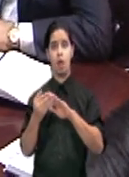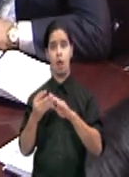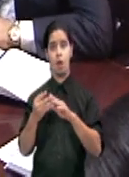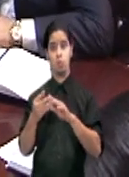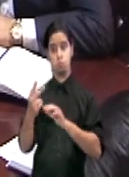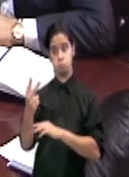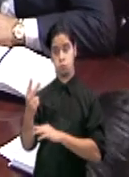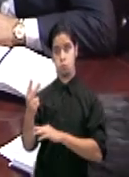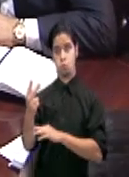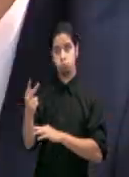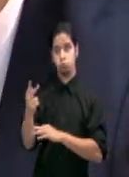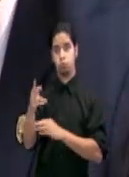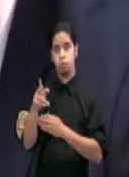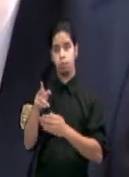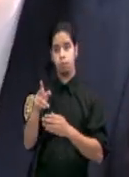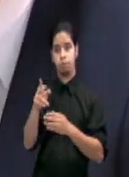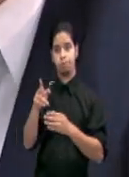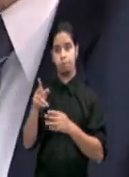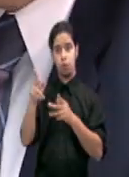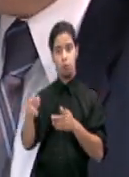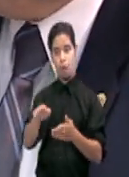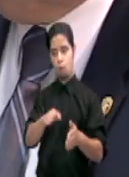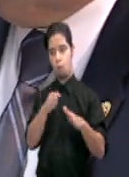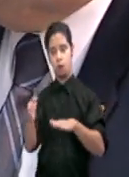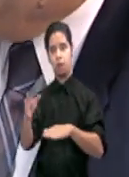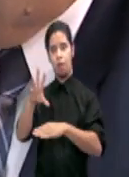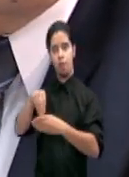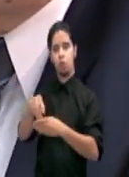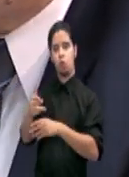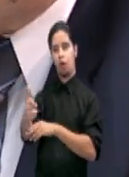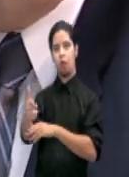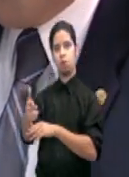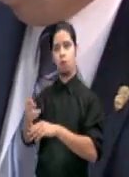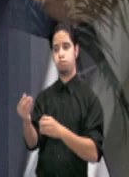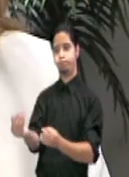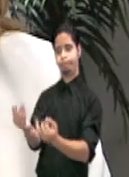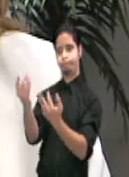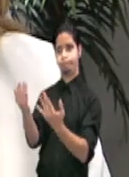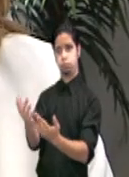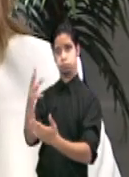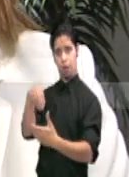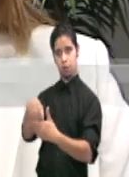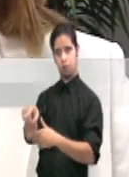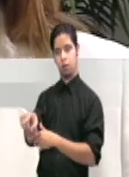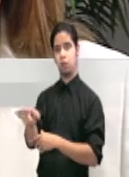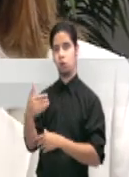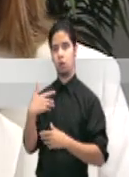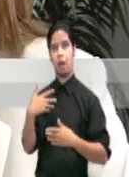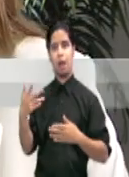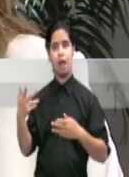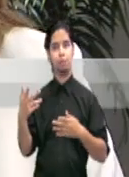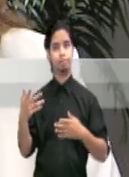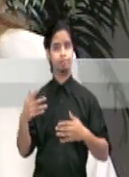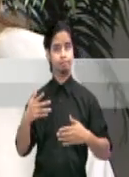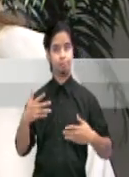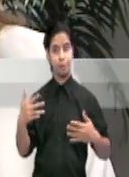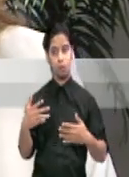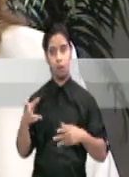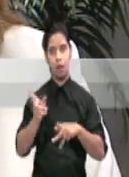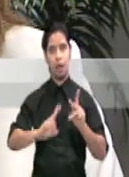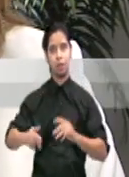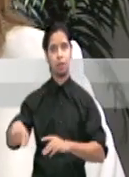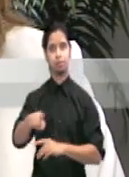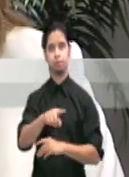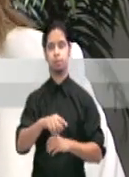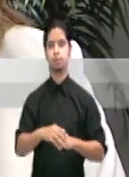en un vehículo de motor ha despertado preocupación en esa zona. No pasó una semana cuando él escuchó nuestro pedido. Sí se